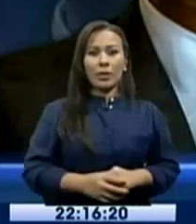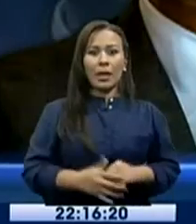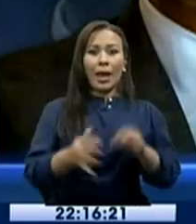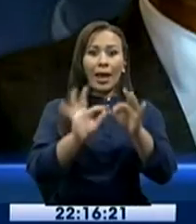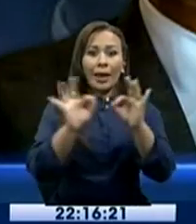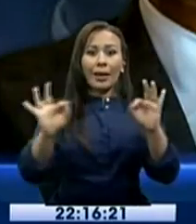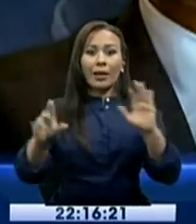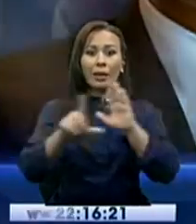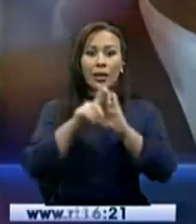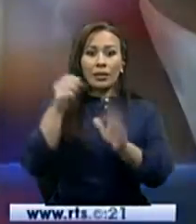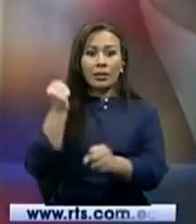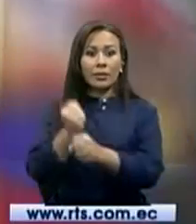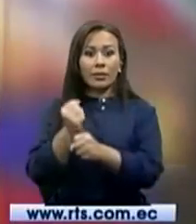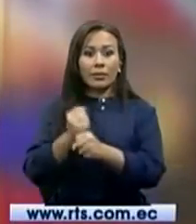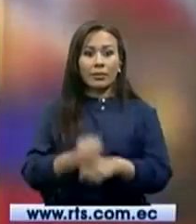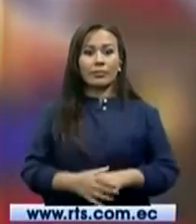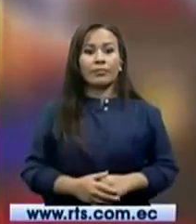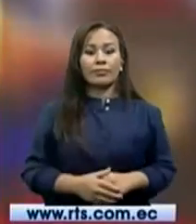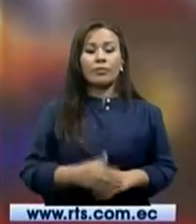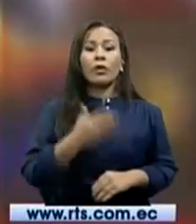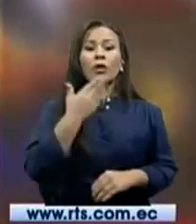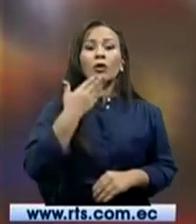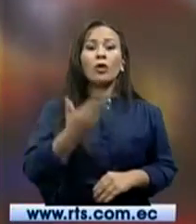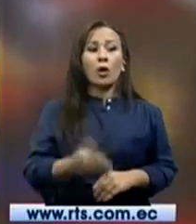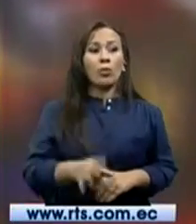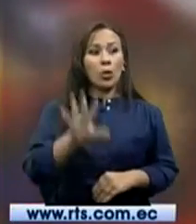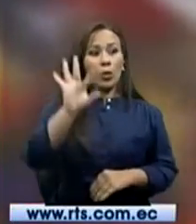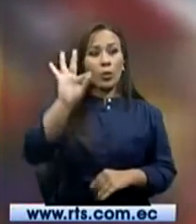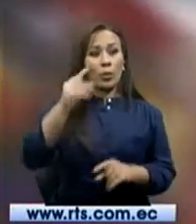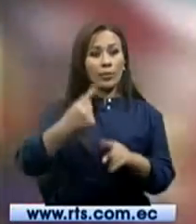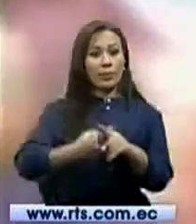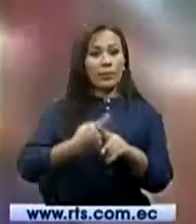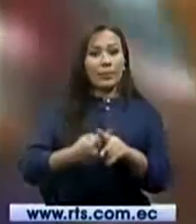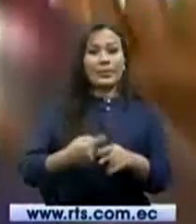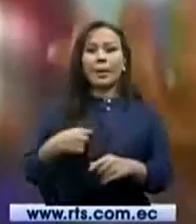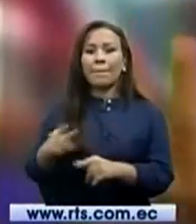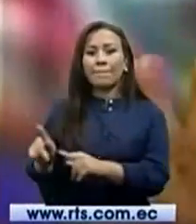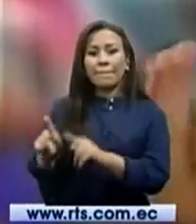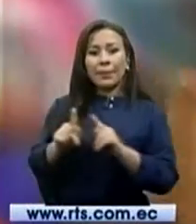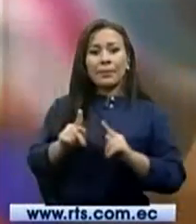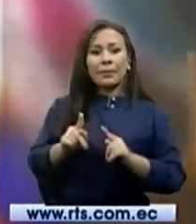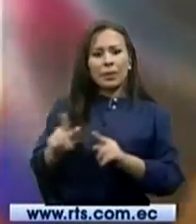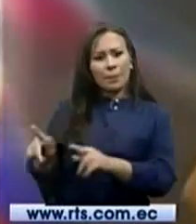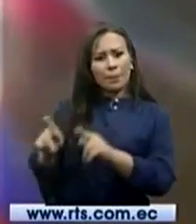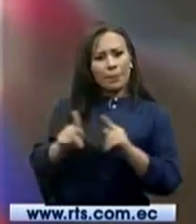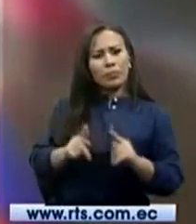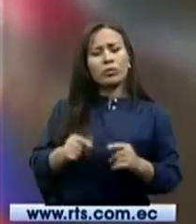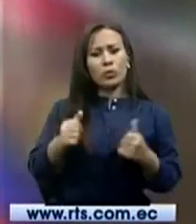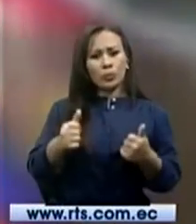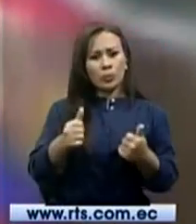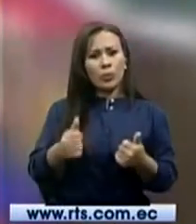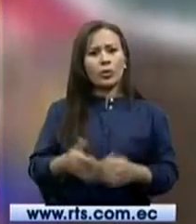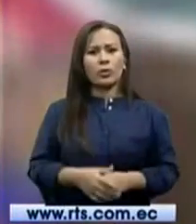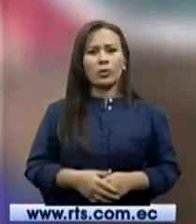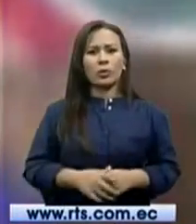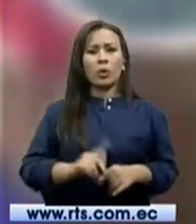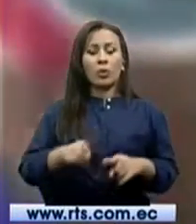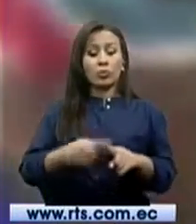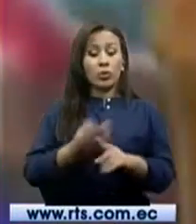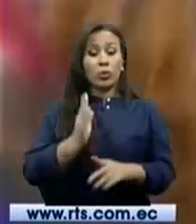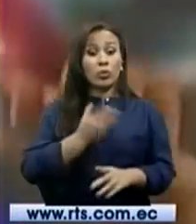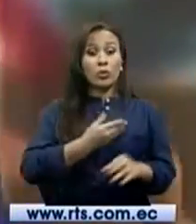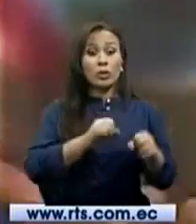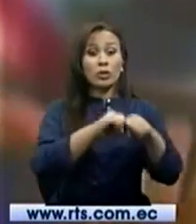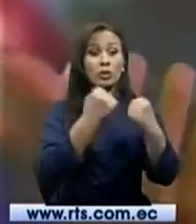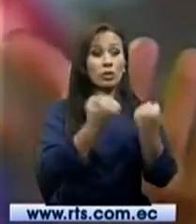Reformas laborales. ¿Cómo los 9 meses de licencia? Es una ventaja, una opción. Nuestro reto como sociedad, que